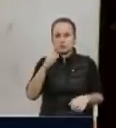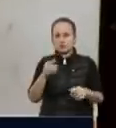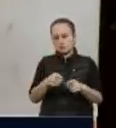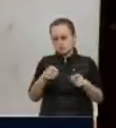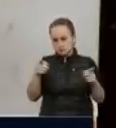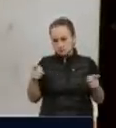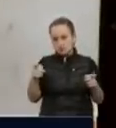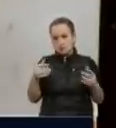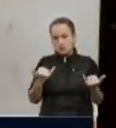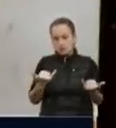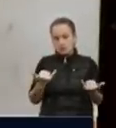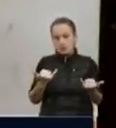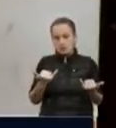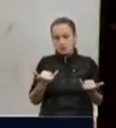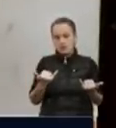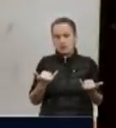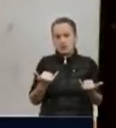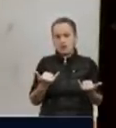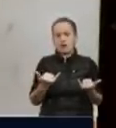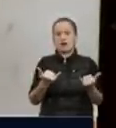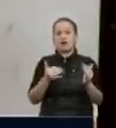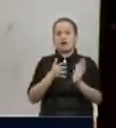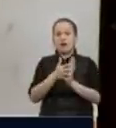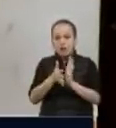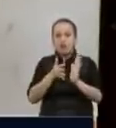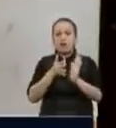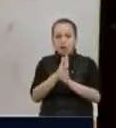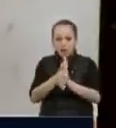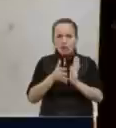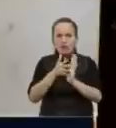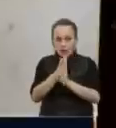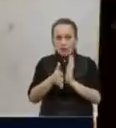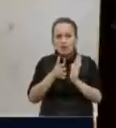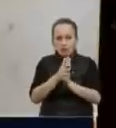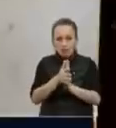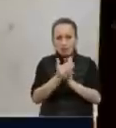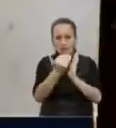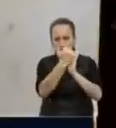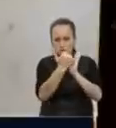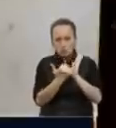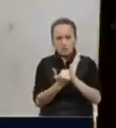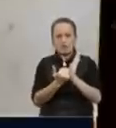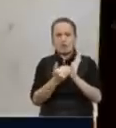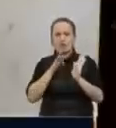omito seguir haciendo referencias a esta política.